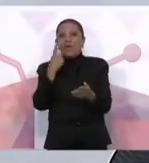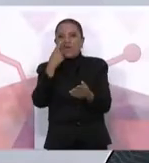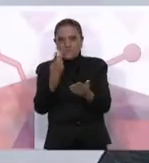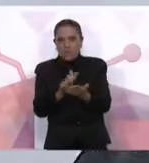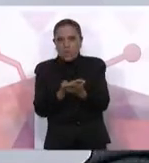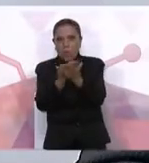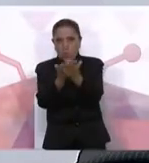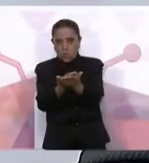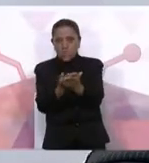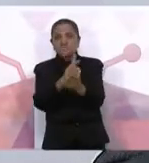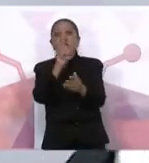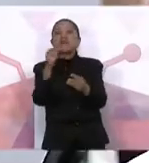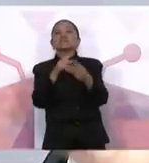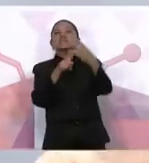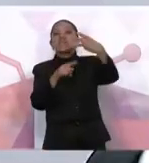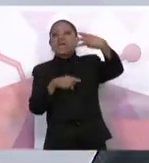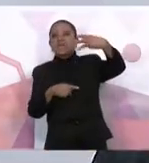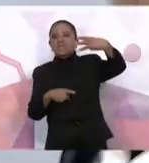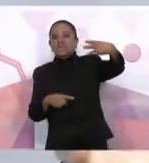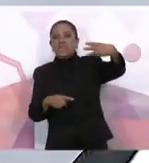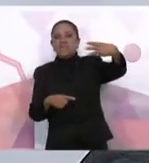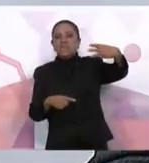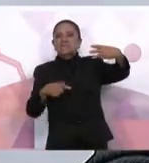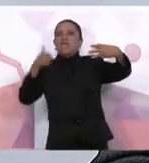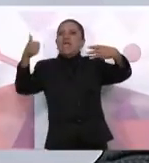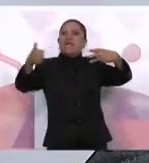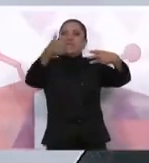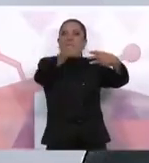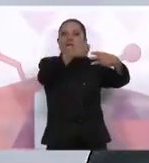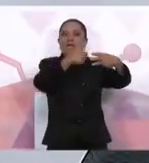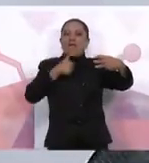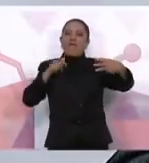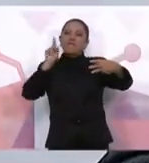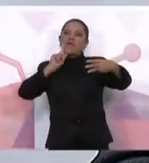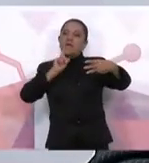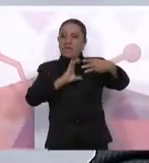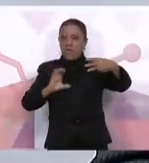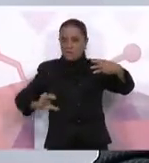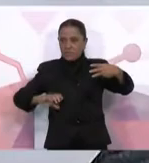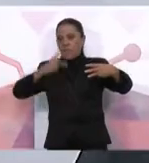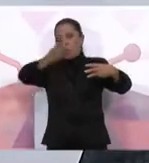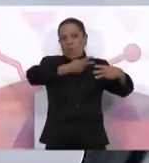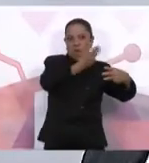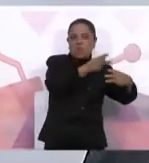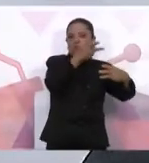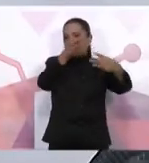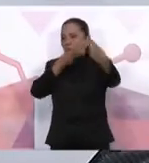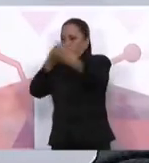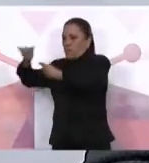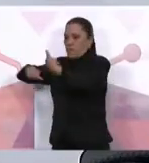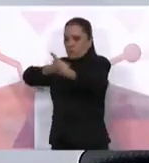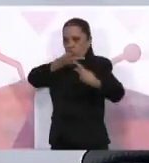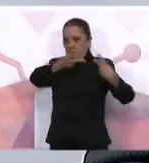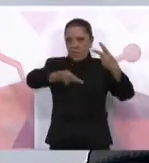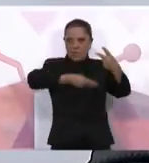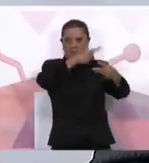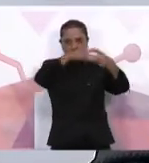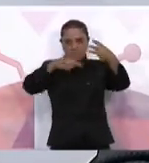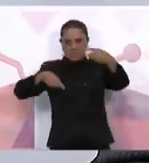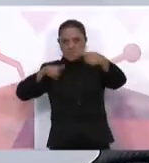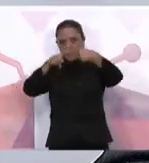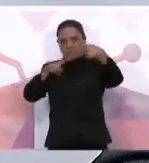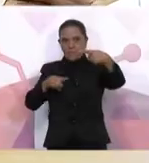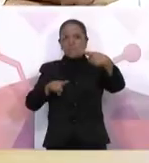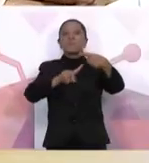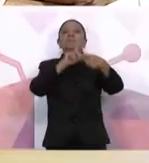tres rondas donde cada candidato y la candidata a una pregunta directa a sus adversarios en esta mesa la